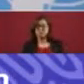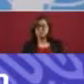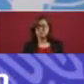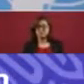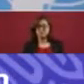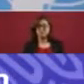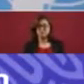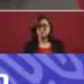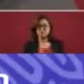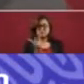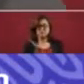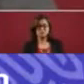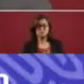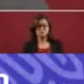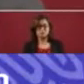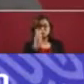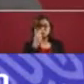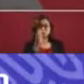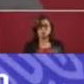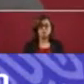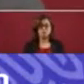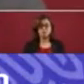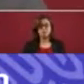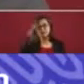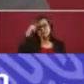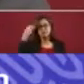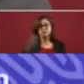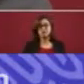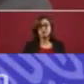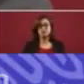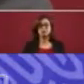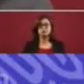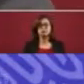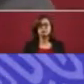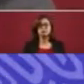del mundo solo una familia mexicana.